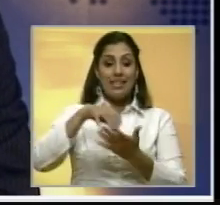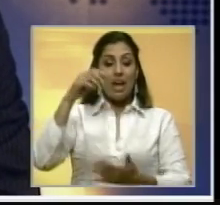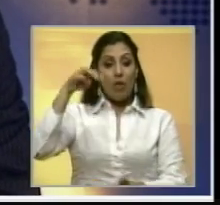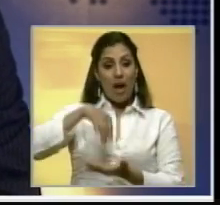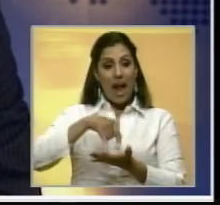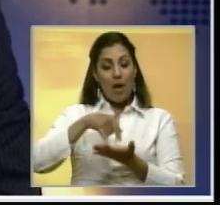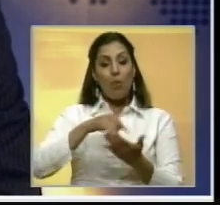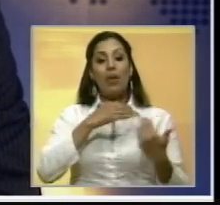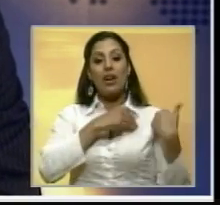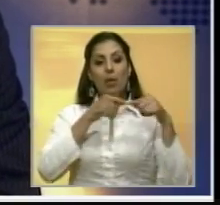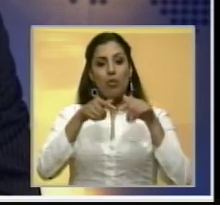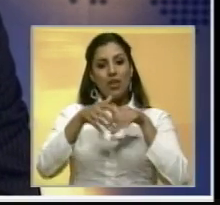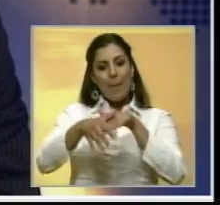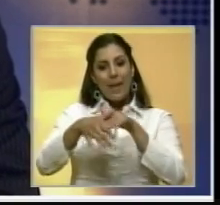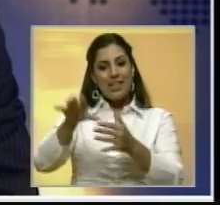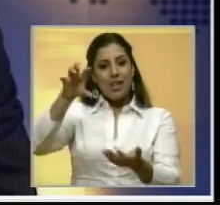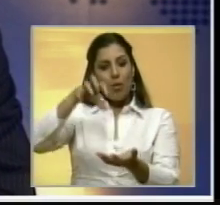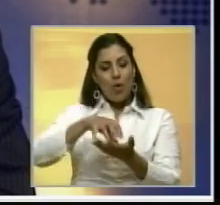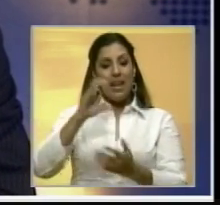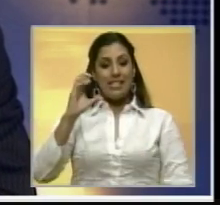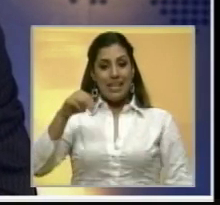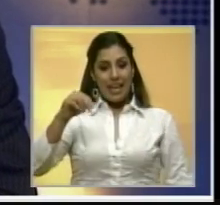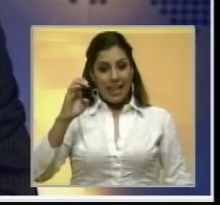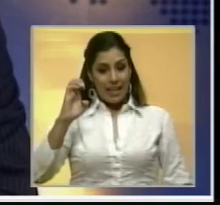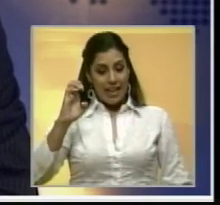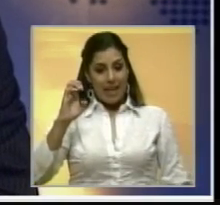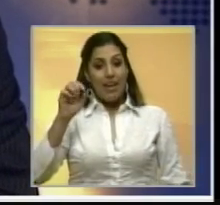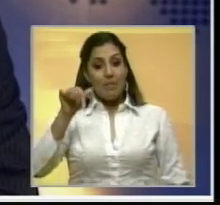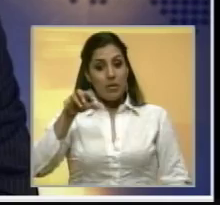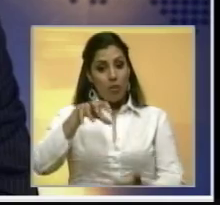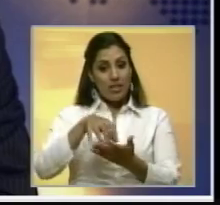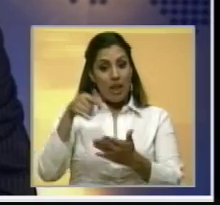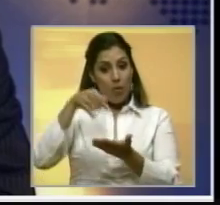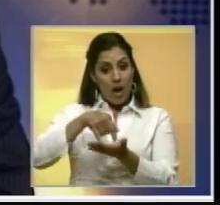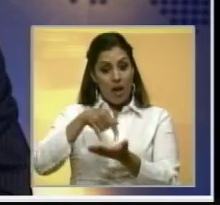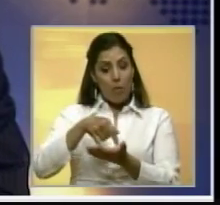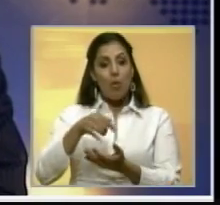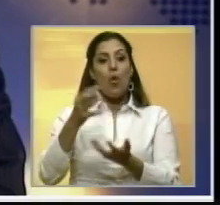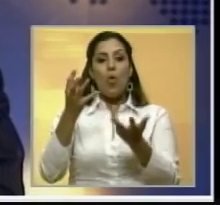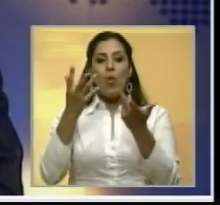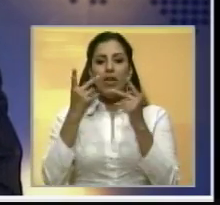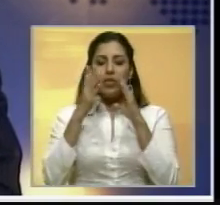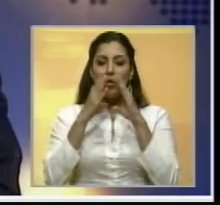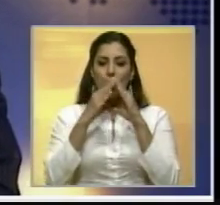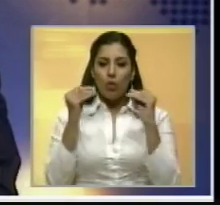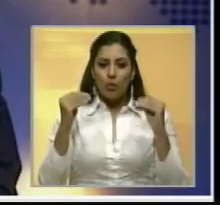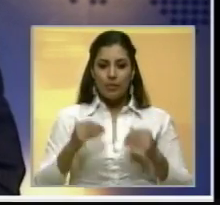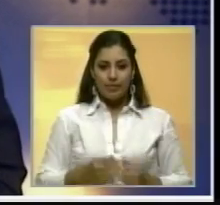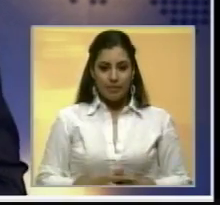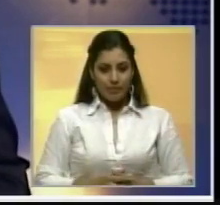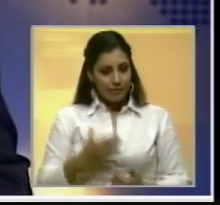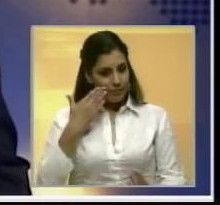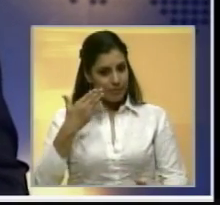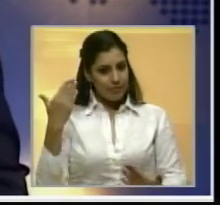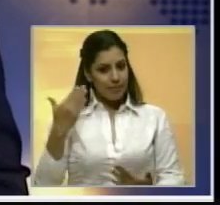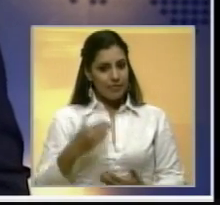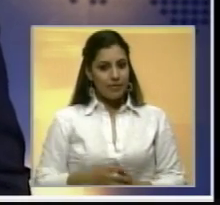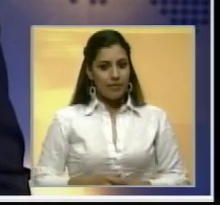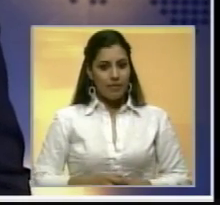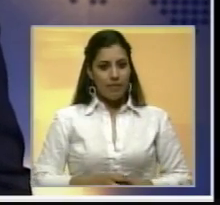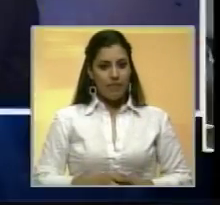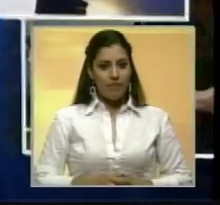Carabobo encabezan concentración en la sede del Consejo Nacional Electoral en la entidad carabobeña. Jessica Reyes nos detalla la información. Adelante,